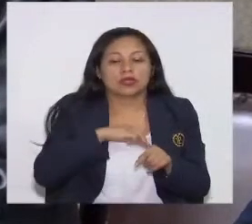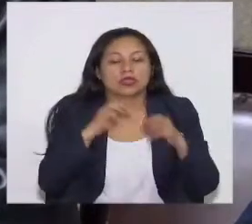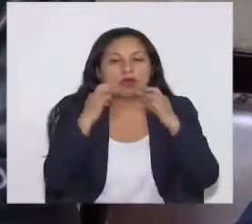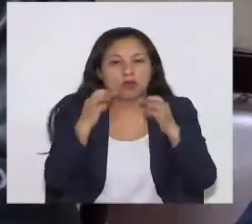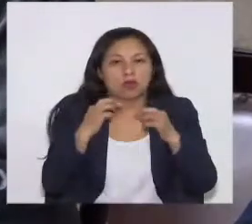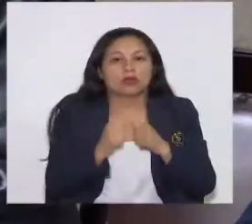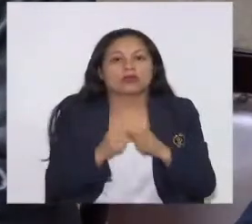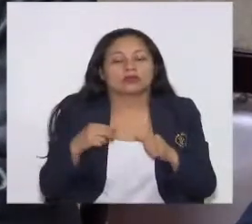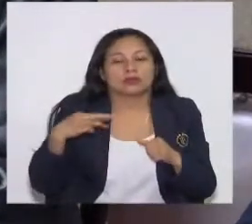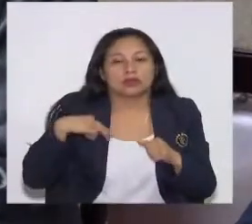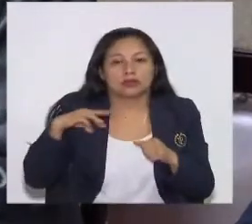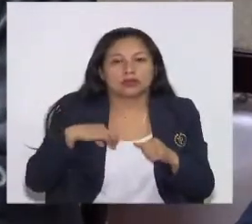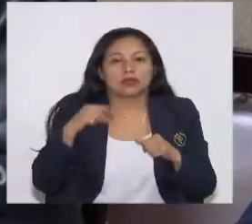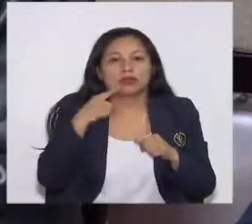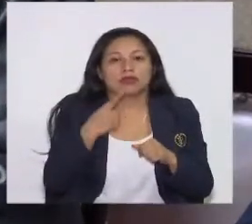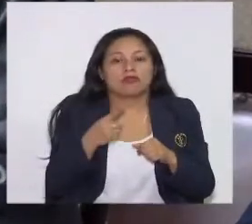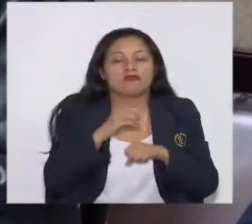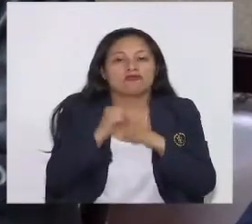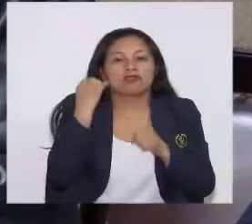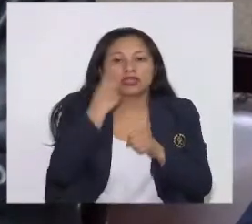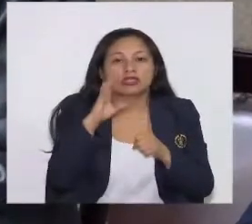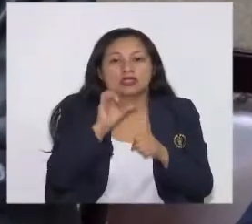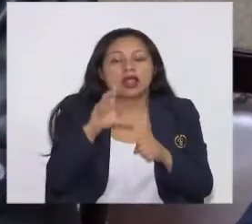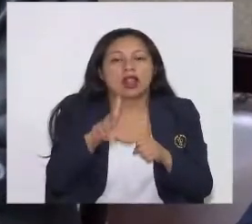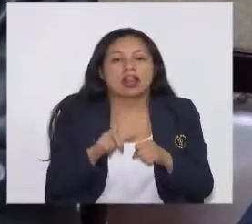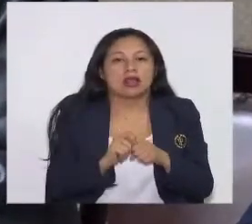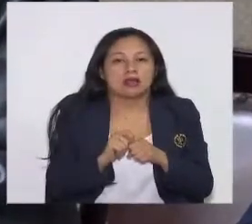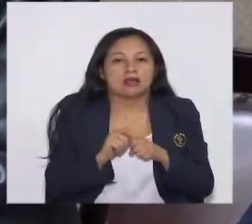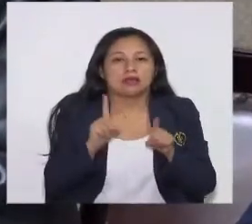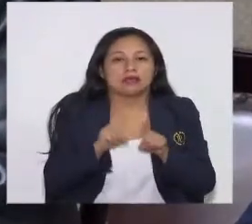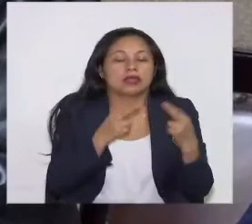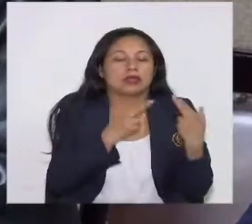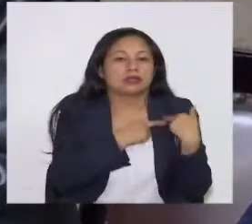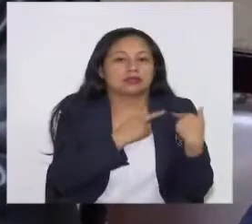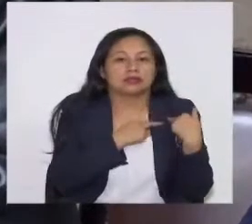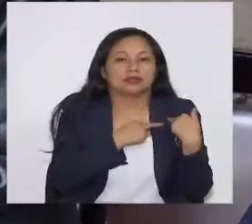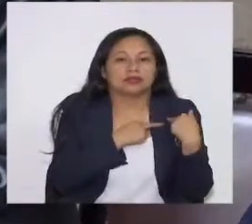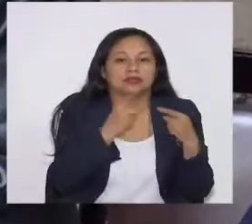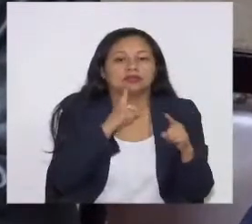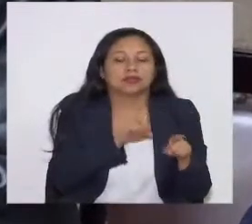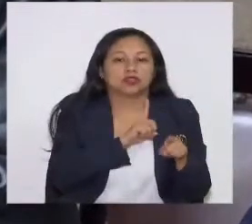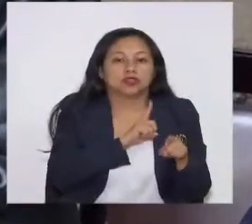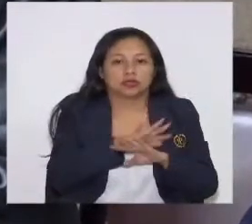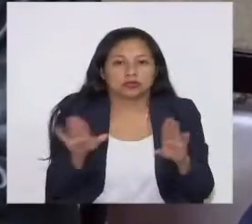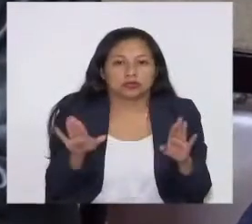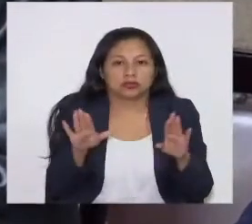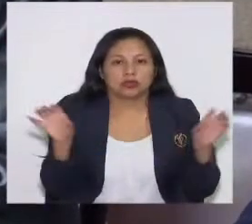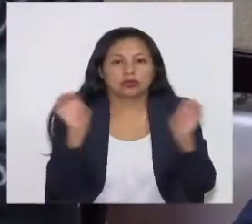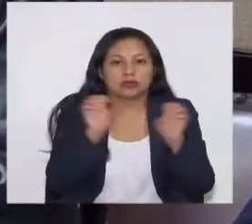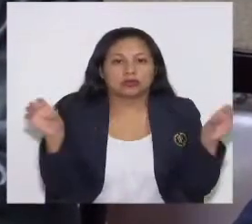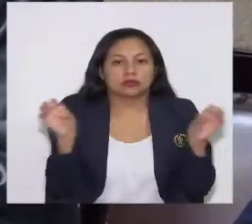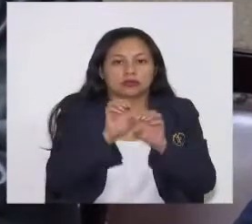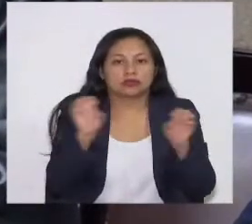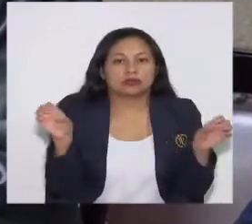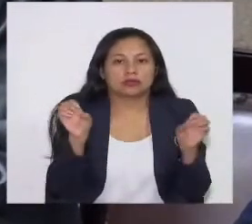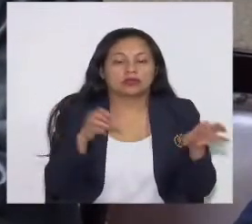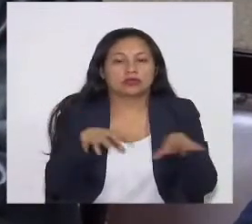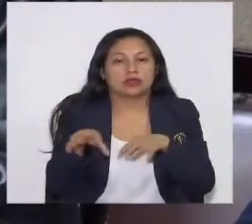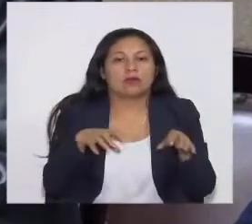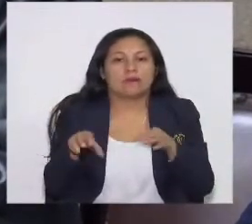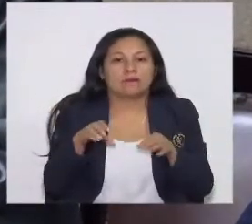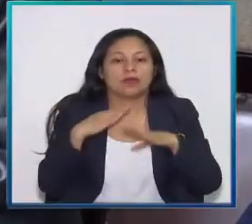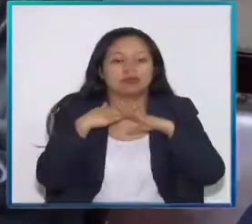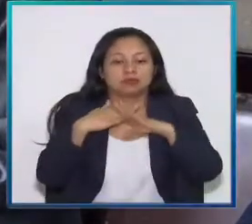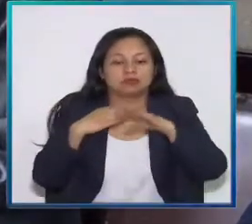Público será el Fiscal General de la República. Le corresponde en forma exclusiva el ejercicio de la acción